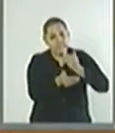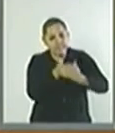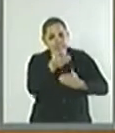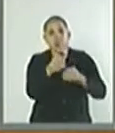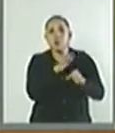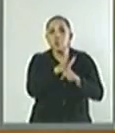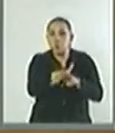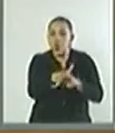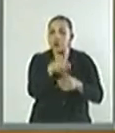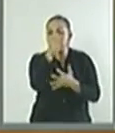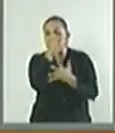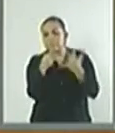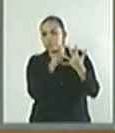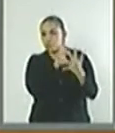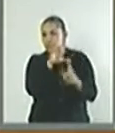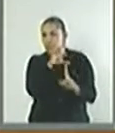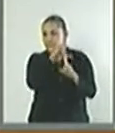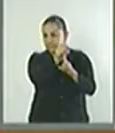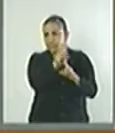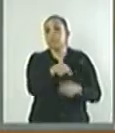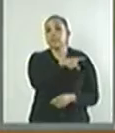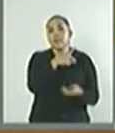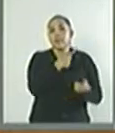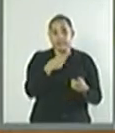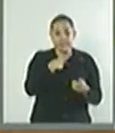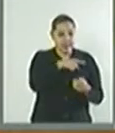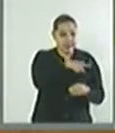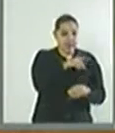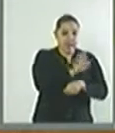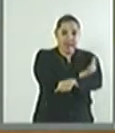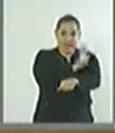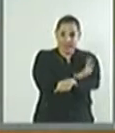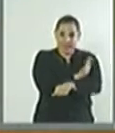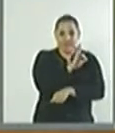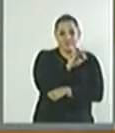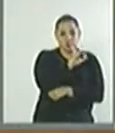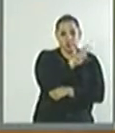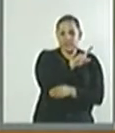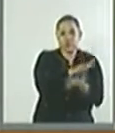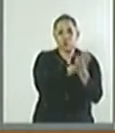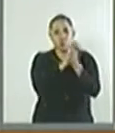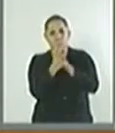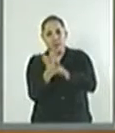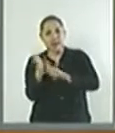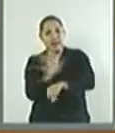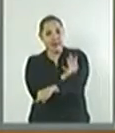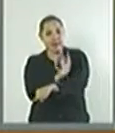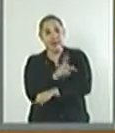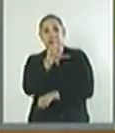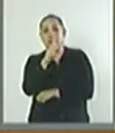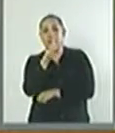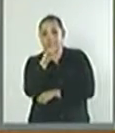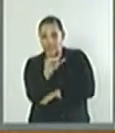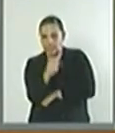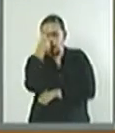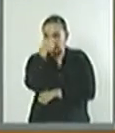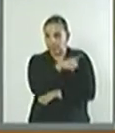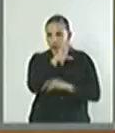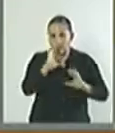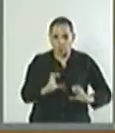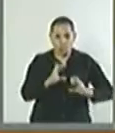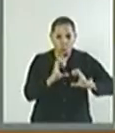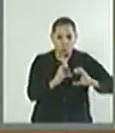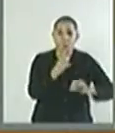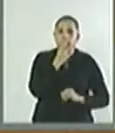con tecnologías limpias para 2024, a fin de reducir nuestra dependencia de combustibles fósiles y